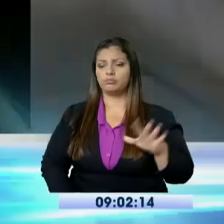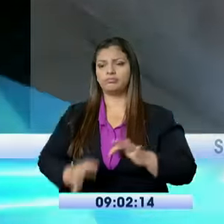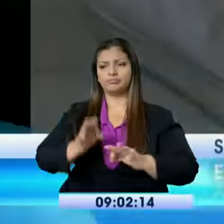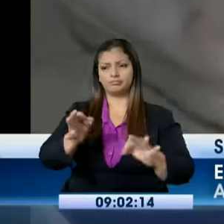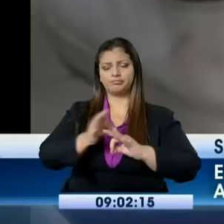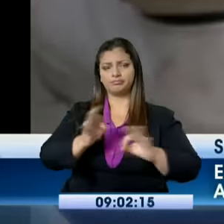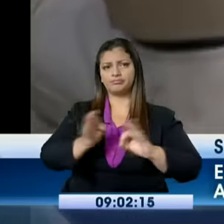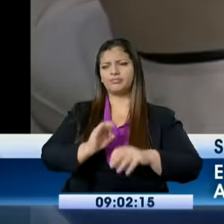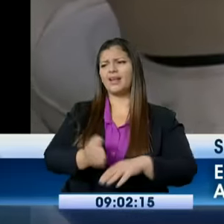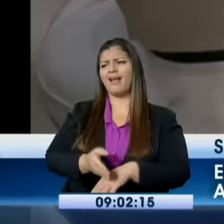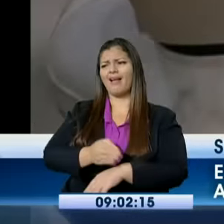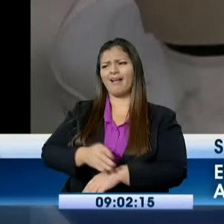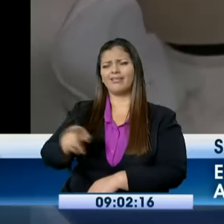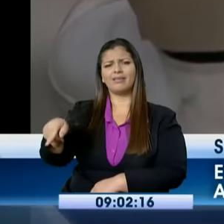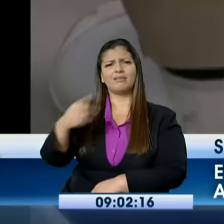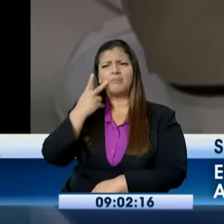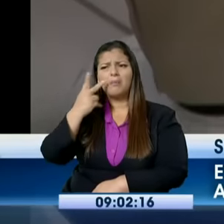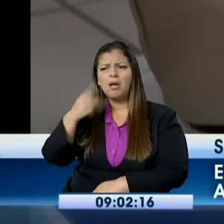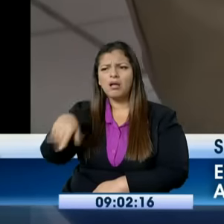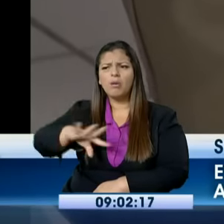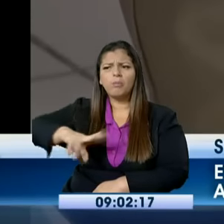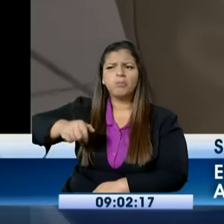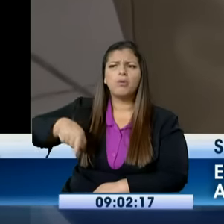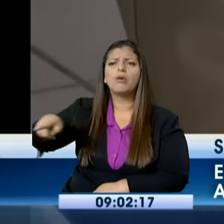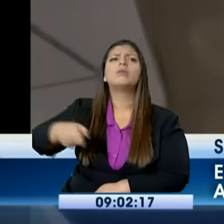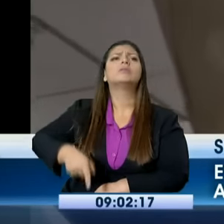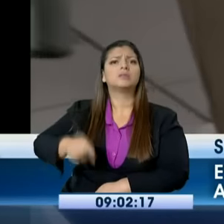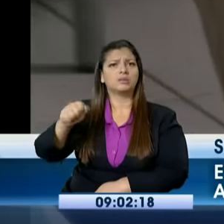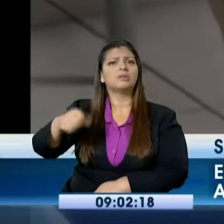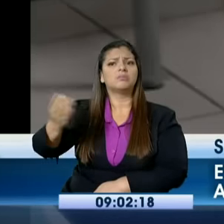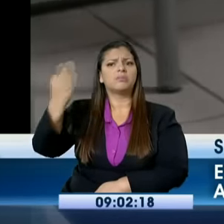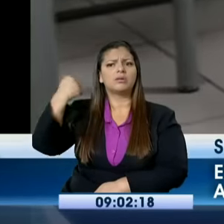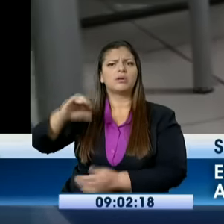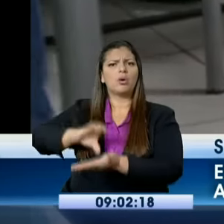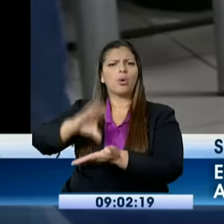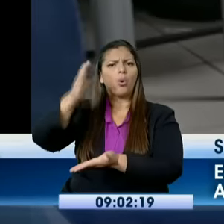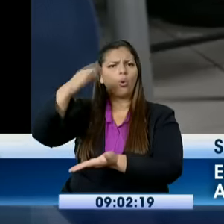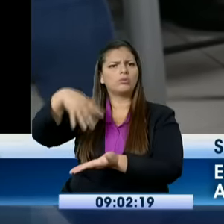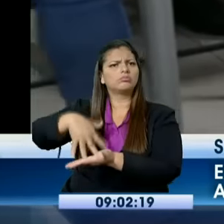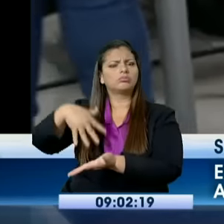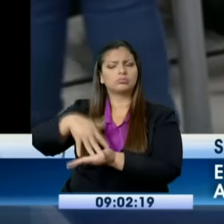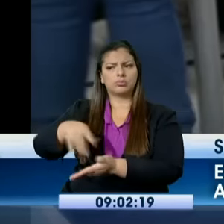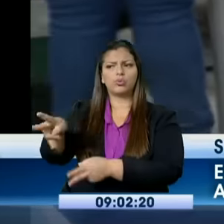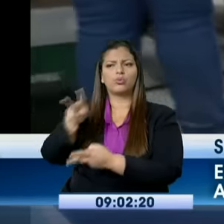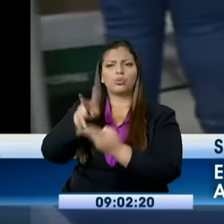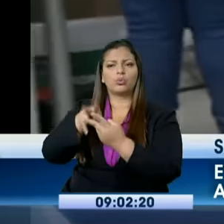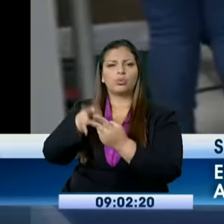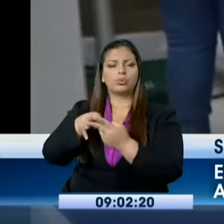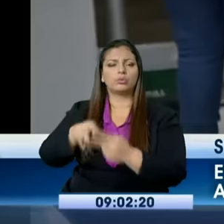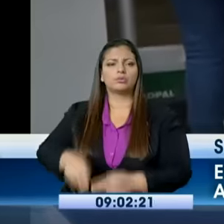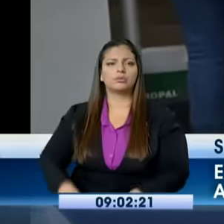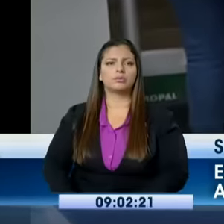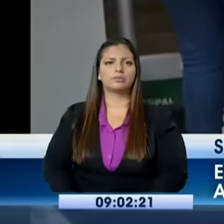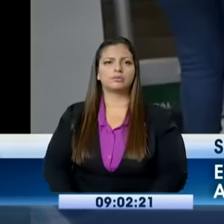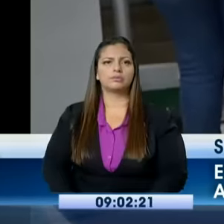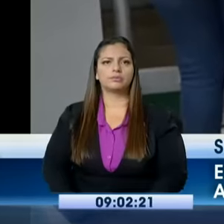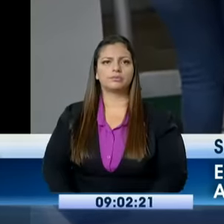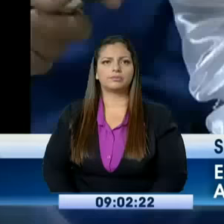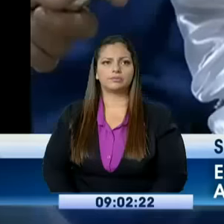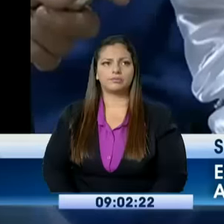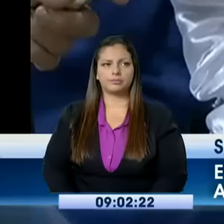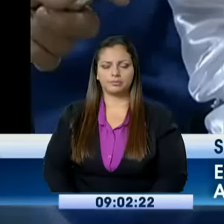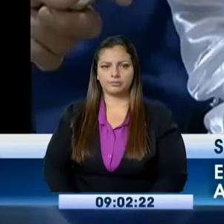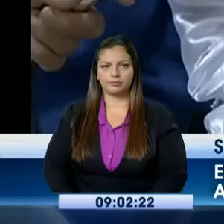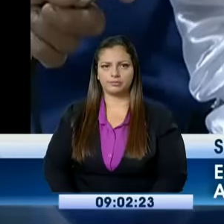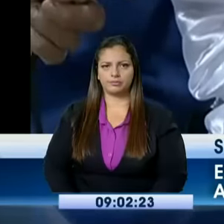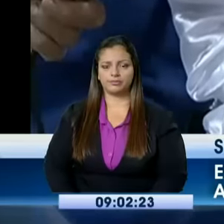educativo y aparentemente actuó en compañía de otro estudiante. Él lo atacó, el que no estaba uniformado, pero según